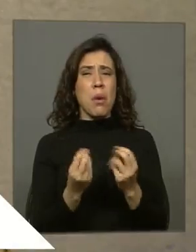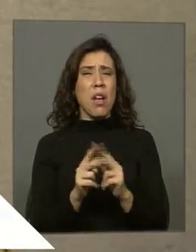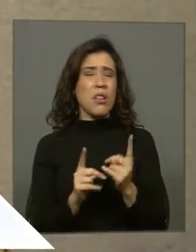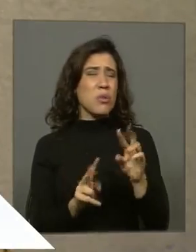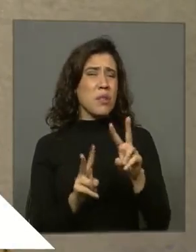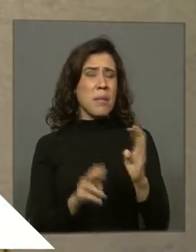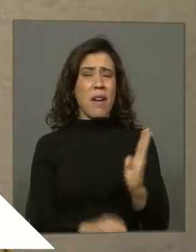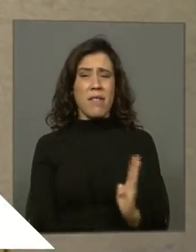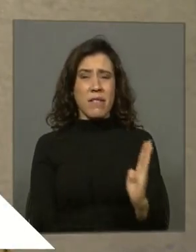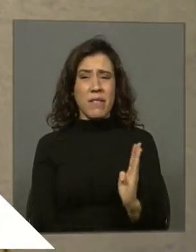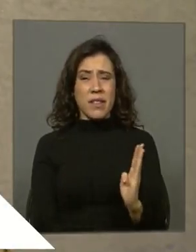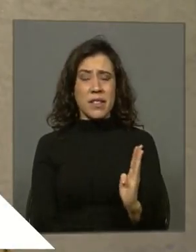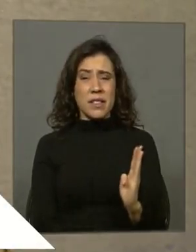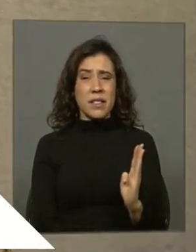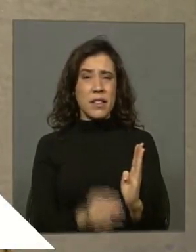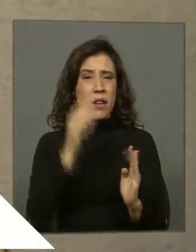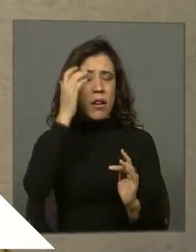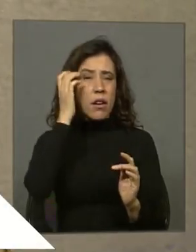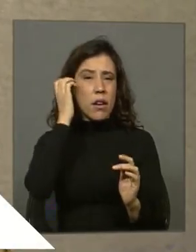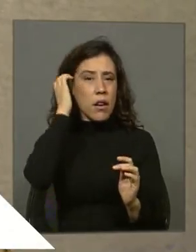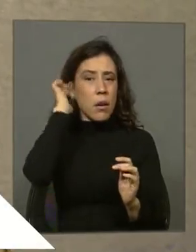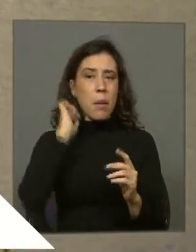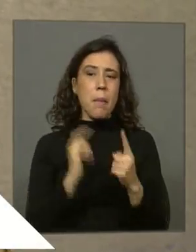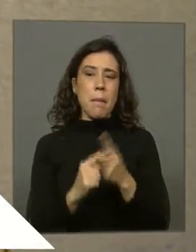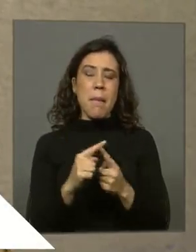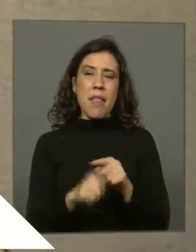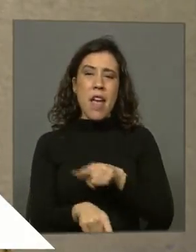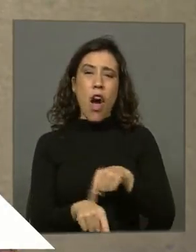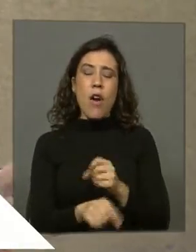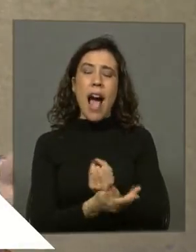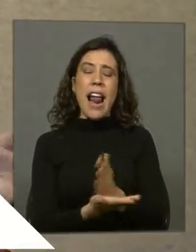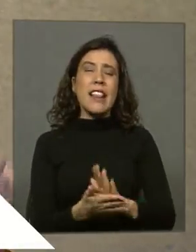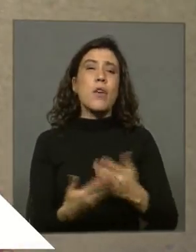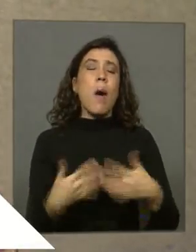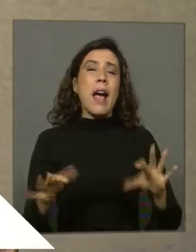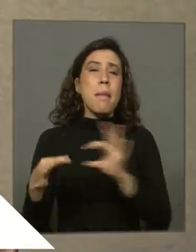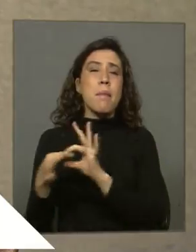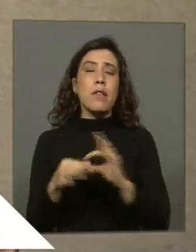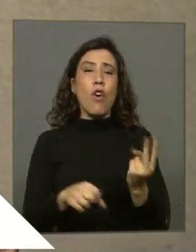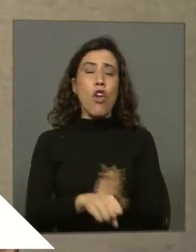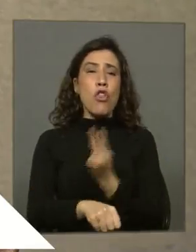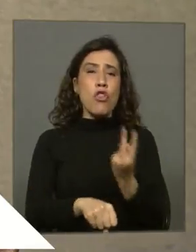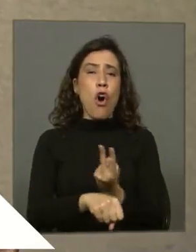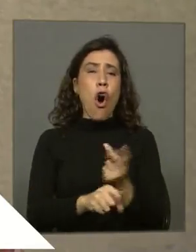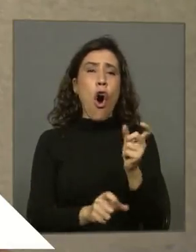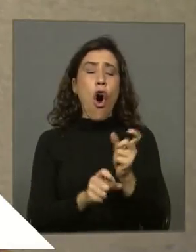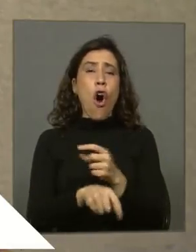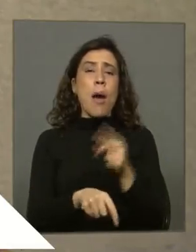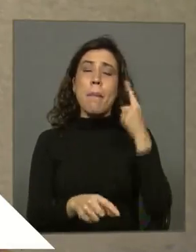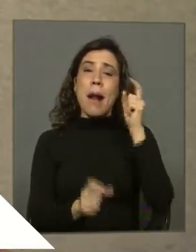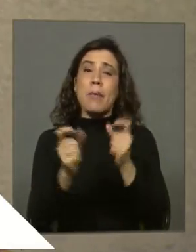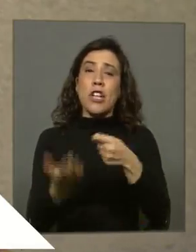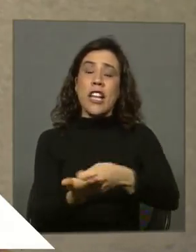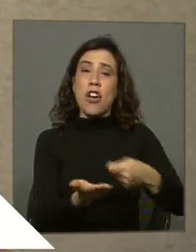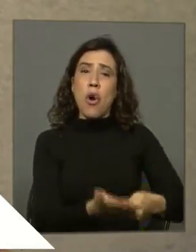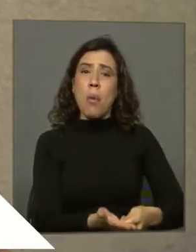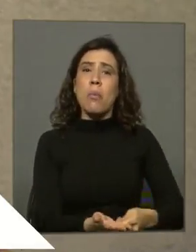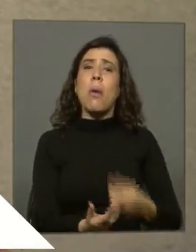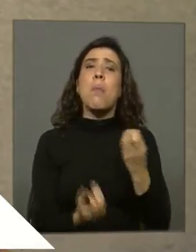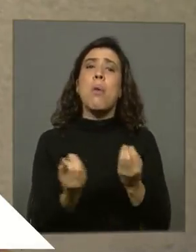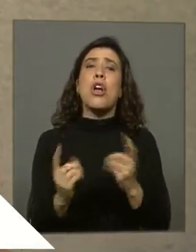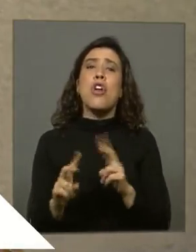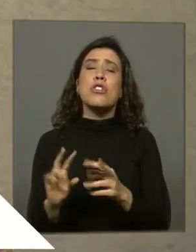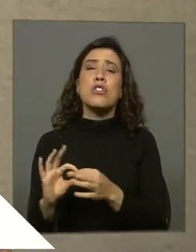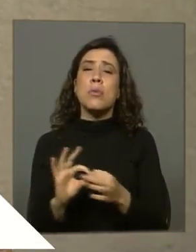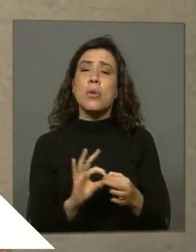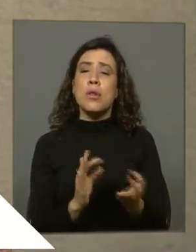básico tan elemental como la media hora gratis a todo evento y las dos horas para quien compraba y si esto no cursó es simplemente por